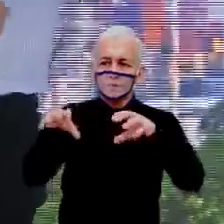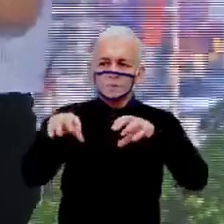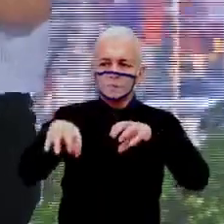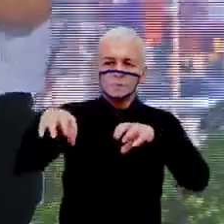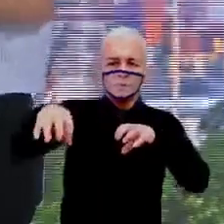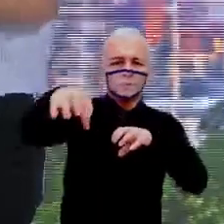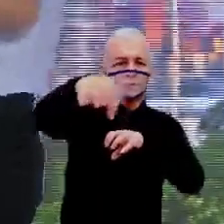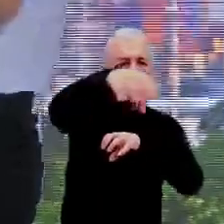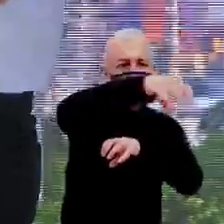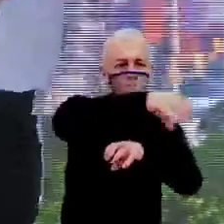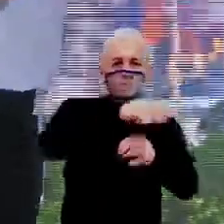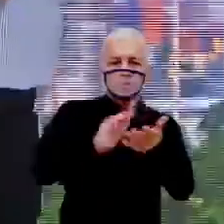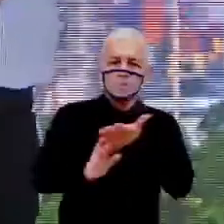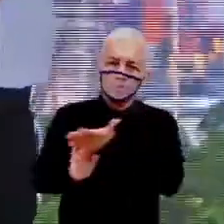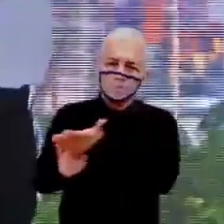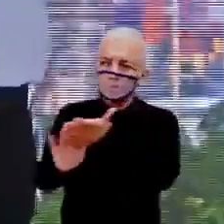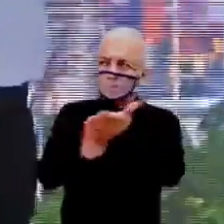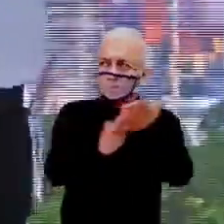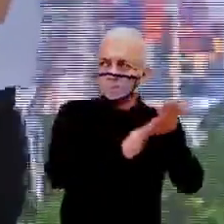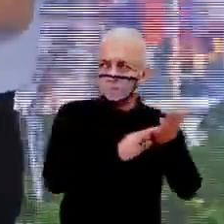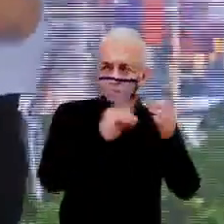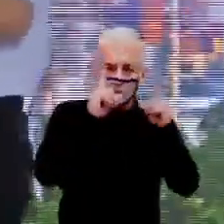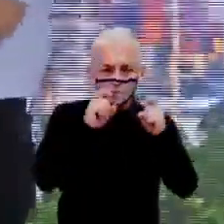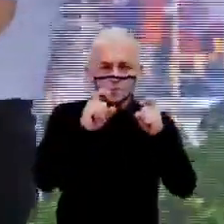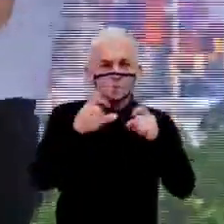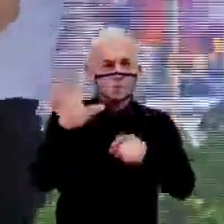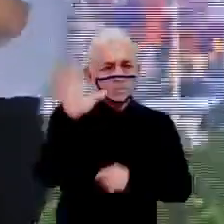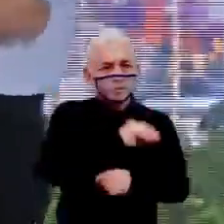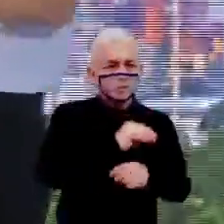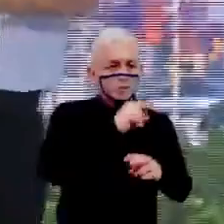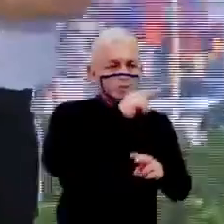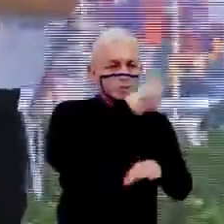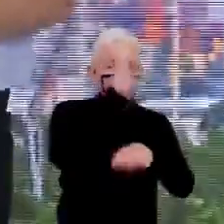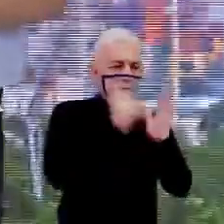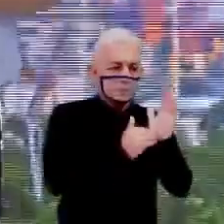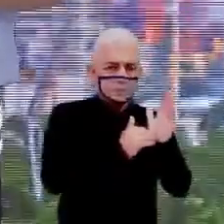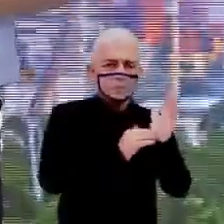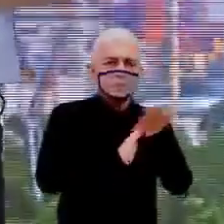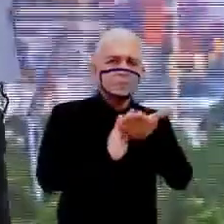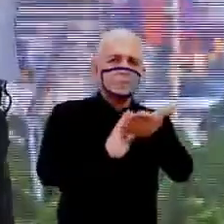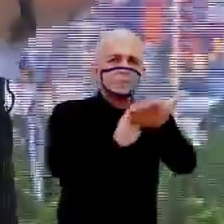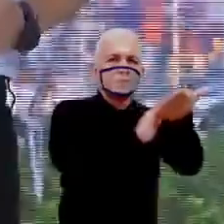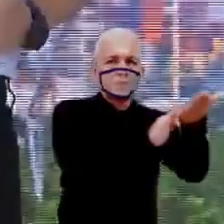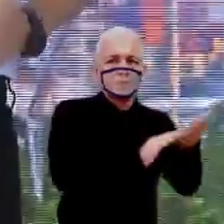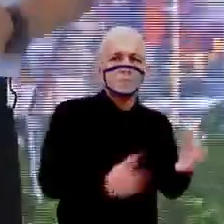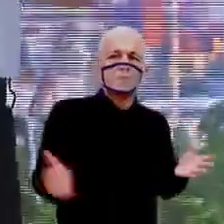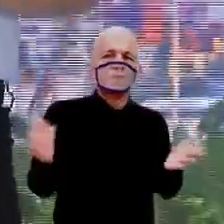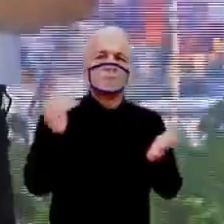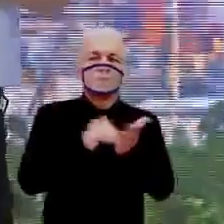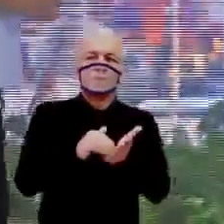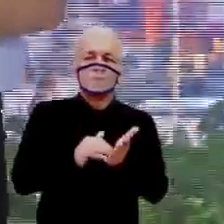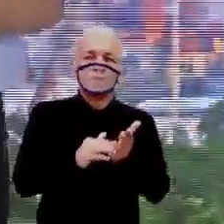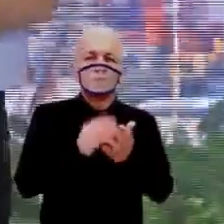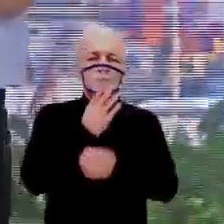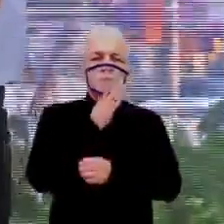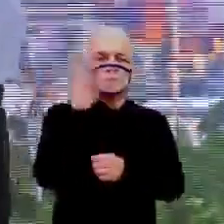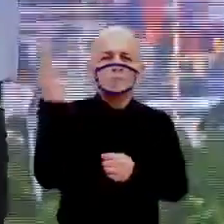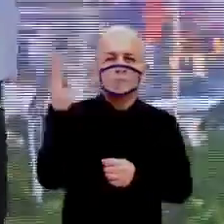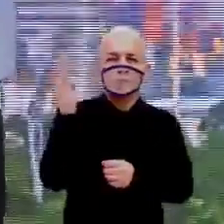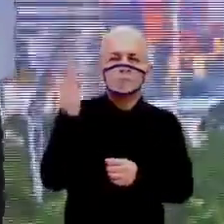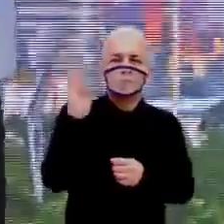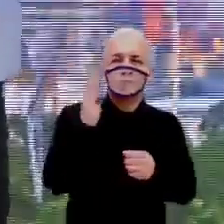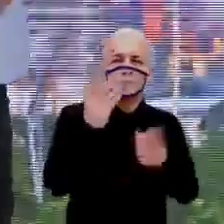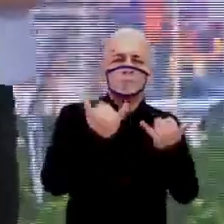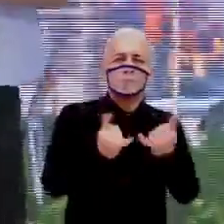para una sola foto, pero esa foto va a ser hermosa cuando la terminemos, porque va a ser el renacer del centro de Barranquilla, al